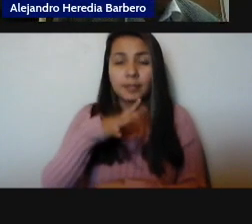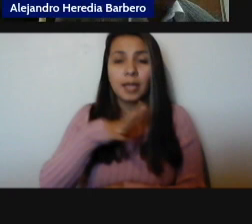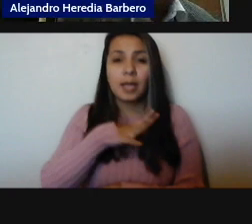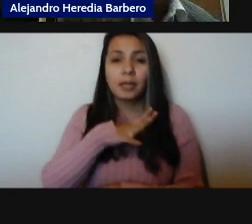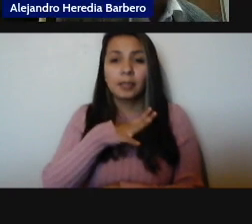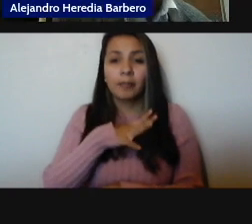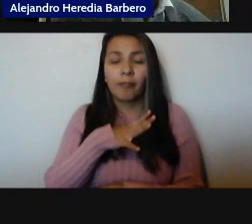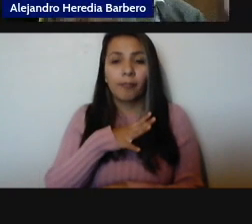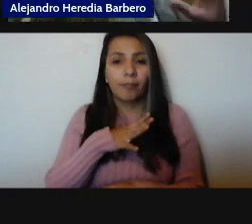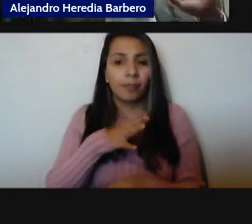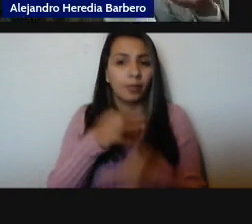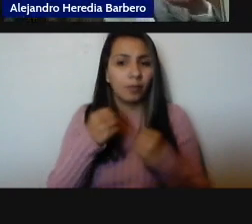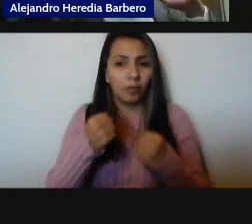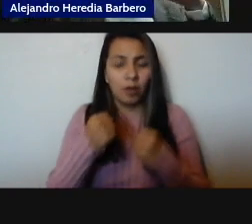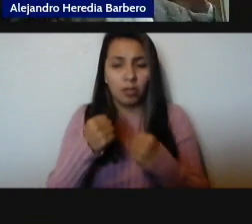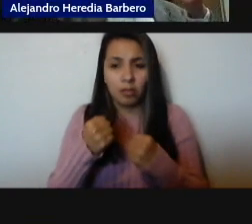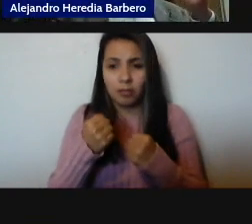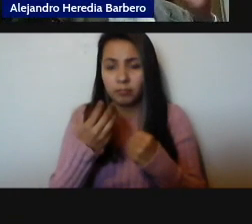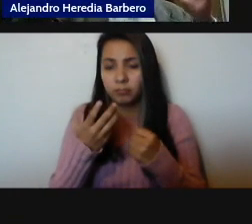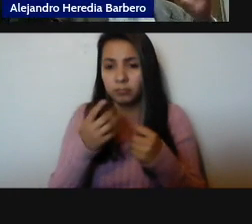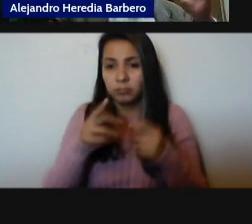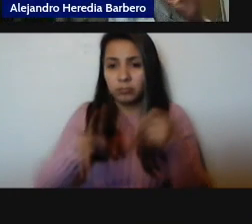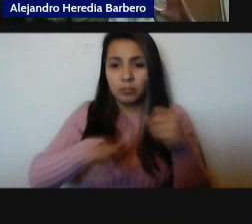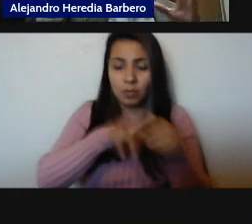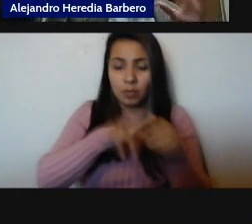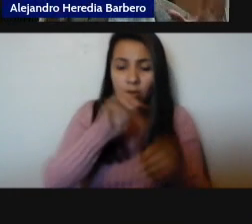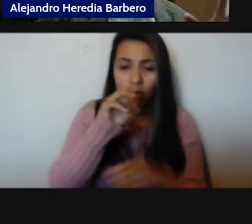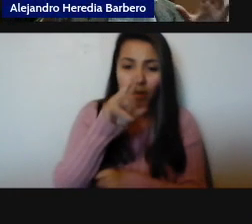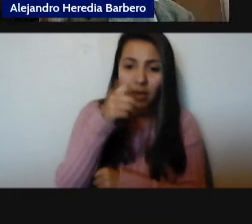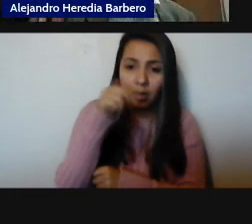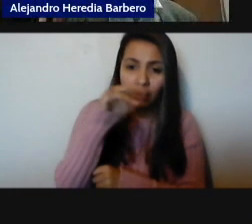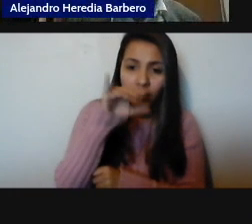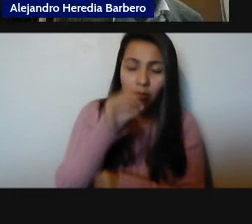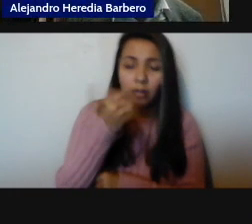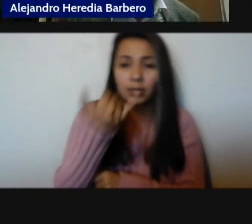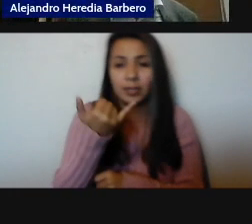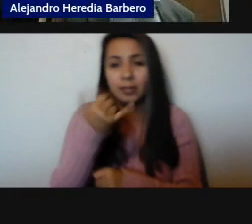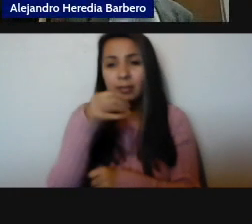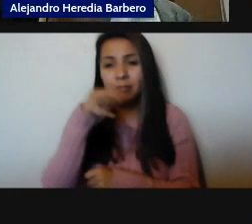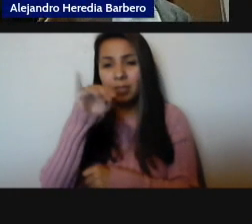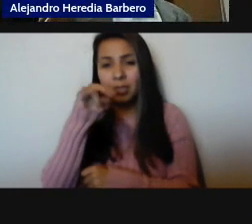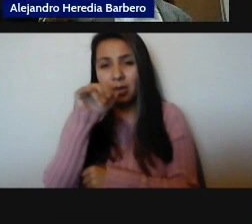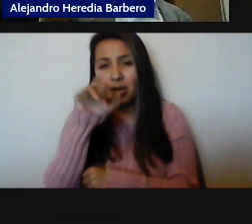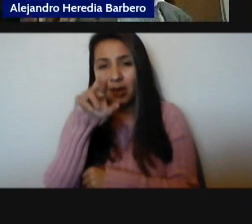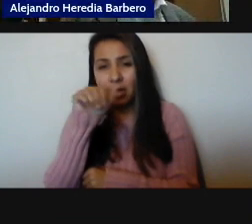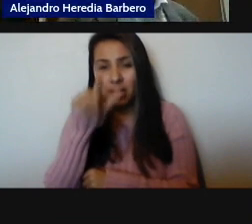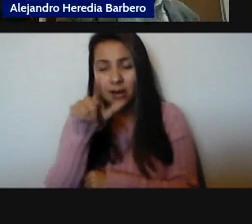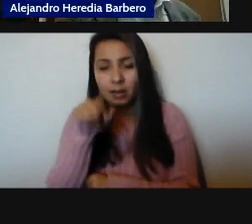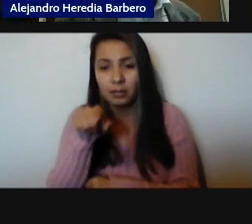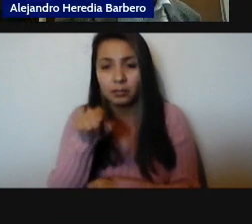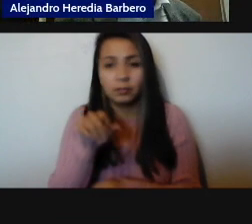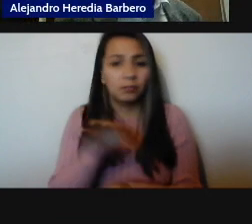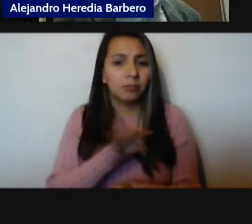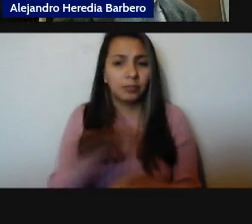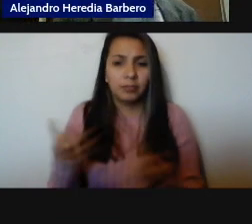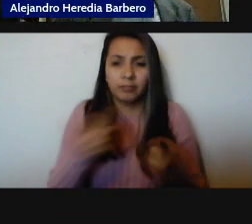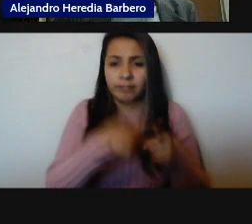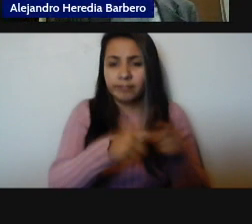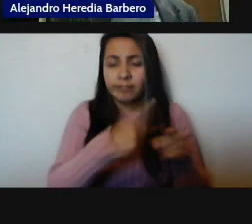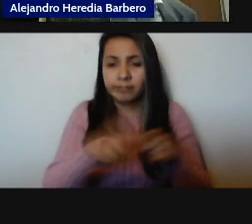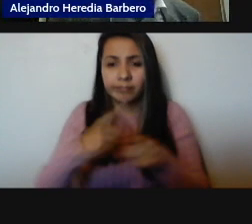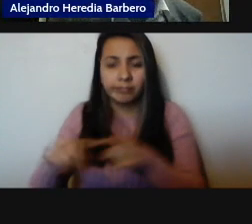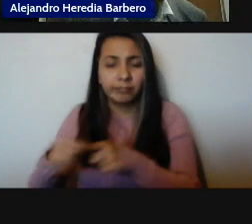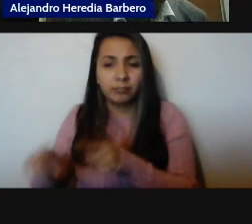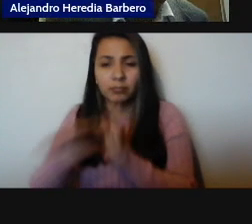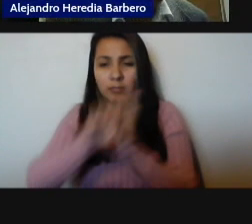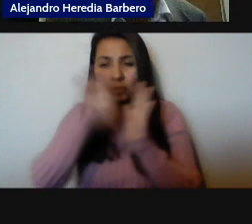escenario, por ejemplo, de meteoritos, en donde tenemos una fuerte interacción entre los compuestos orgánicos y las superficies minerales, también